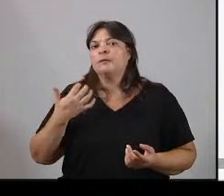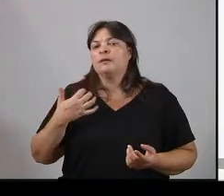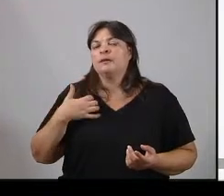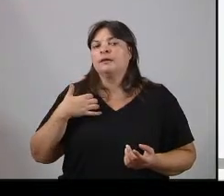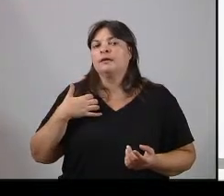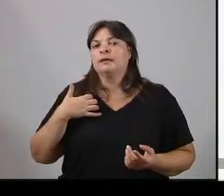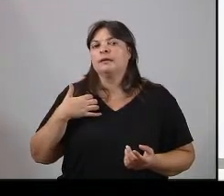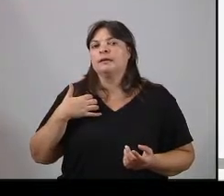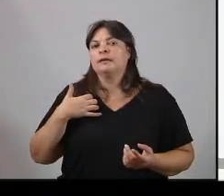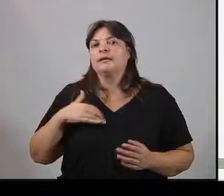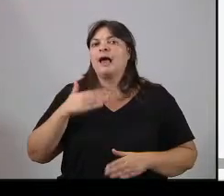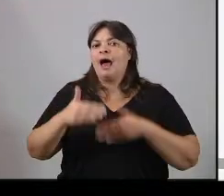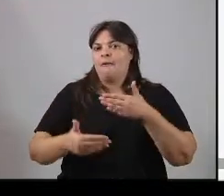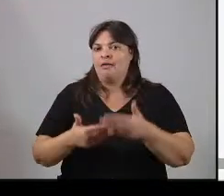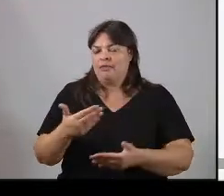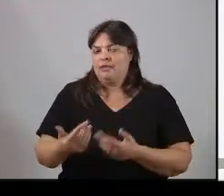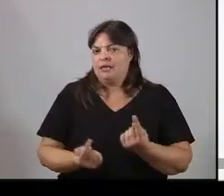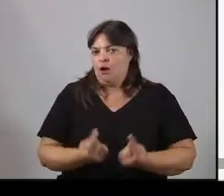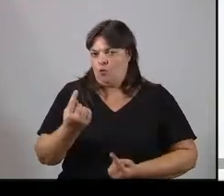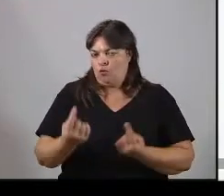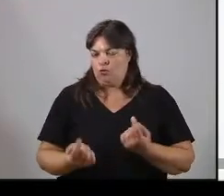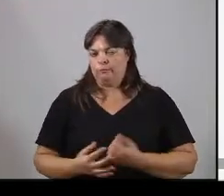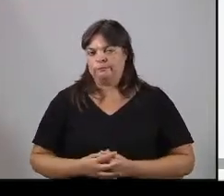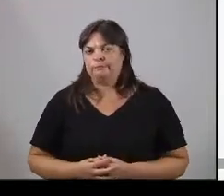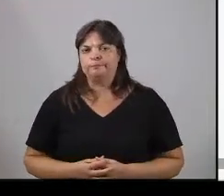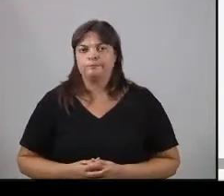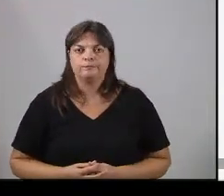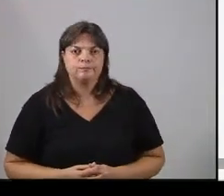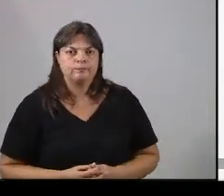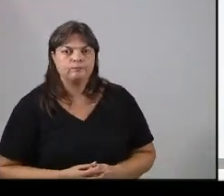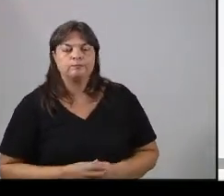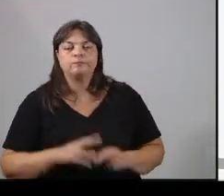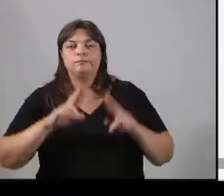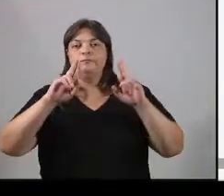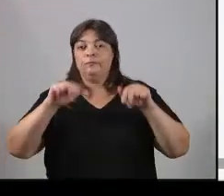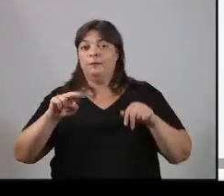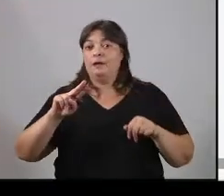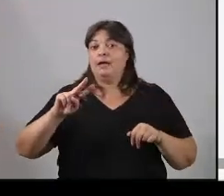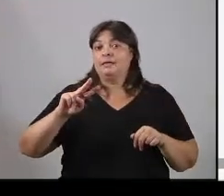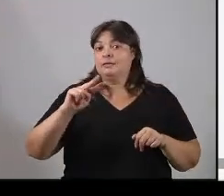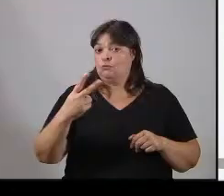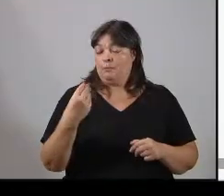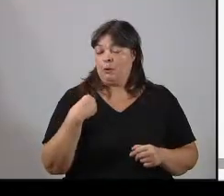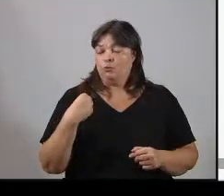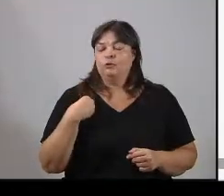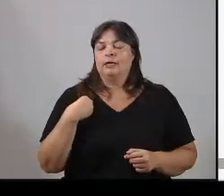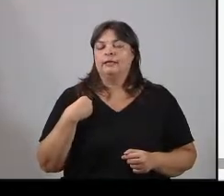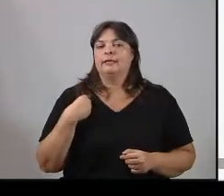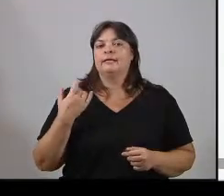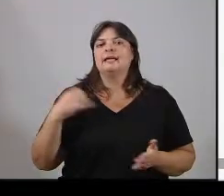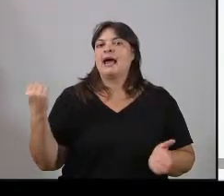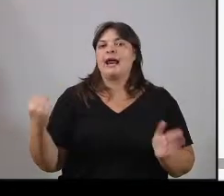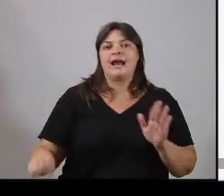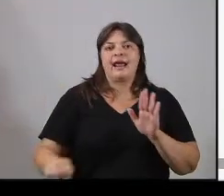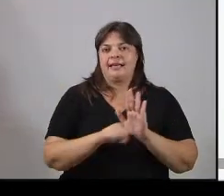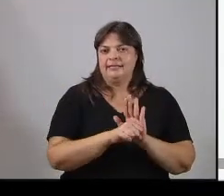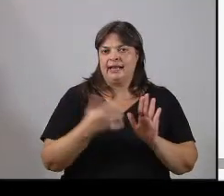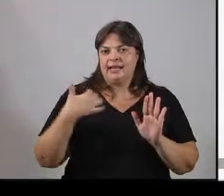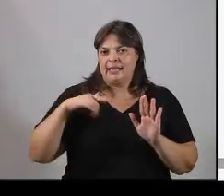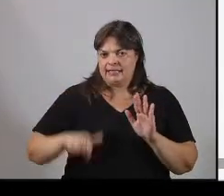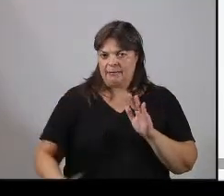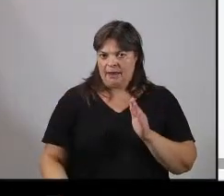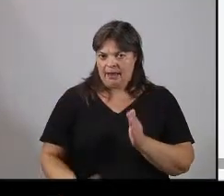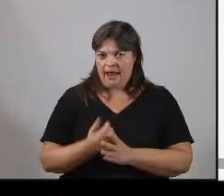algunos avances. En relación al segundo de los asuntos que me pregunta Juan, ya ha sido registrada esta mañana a